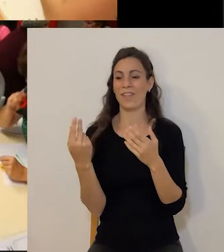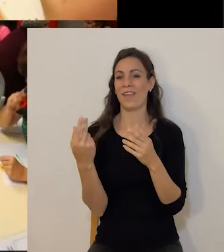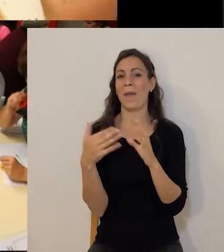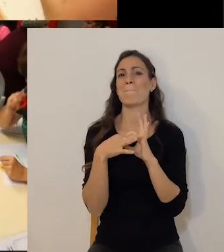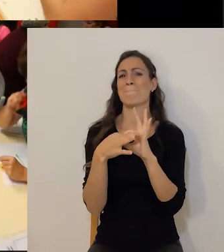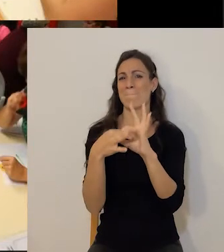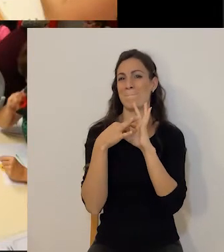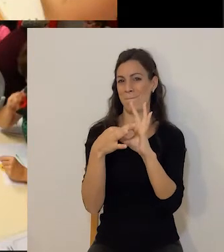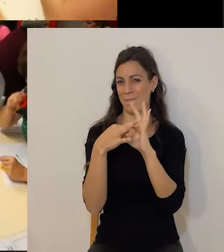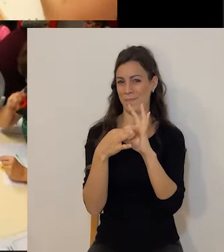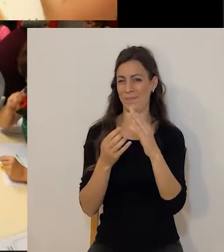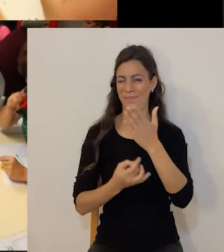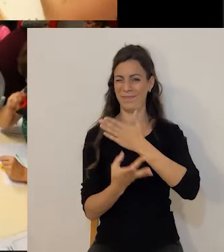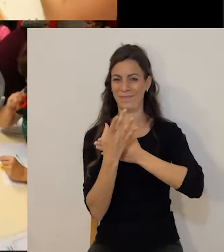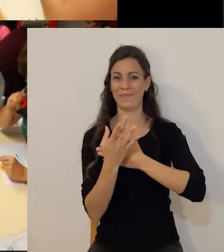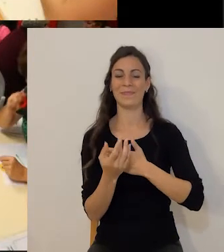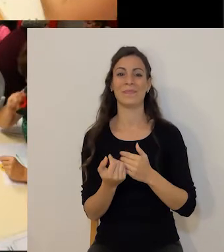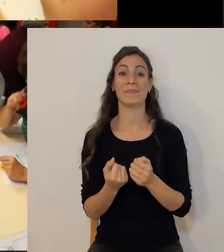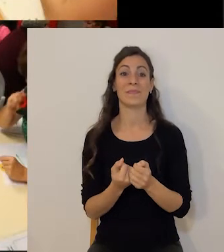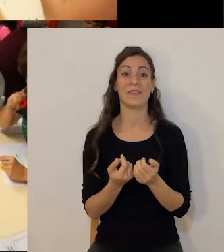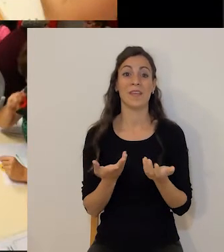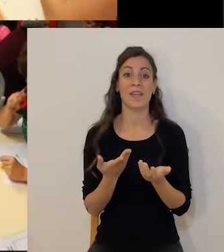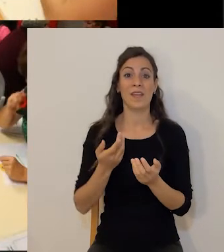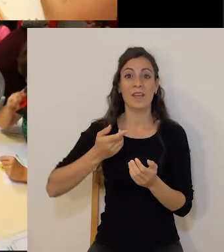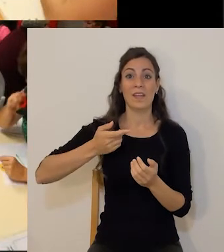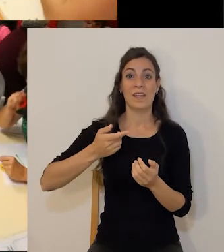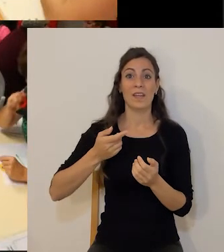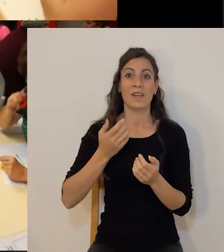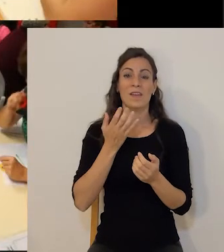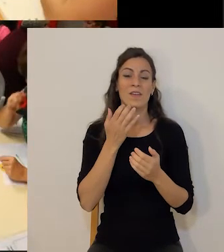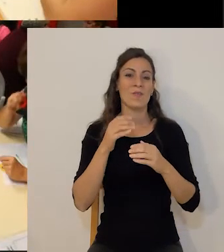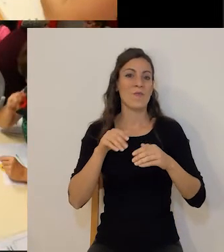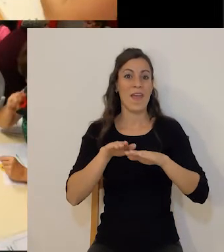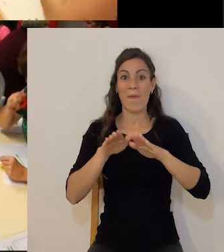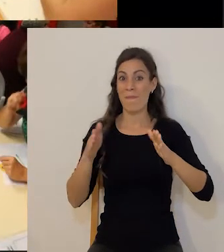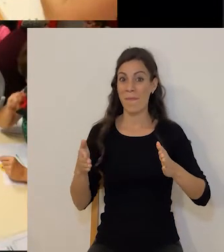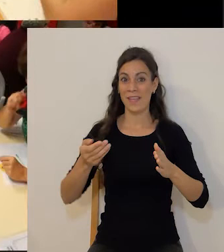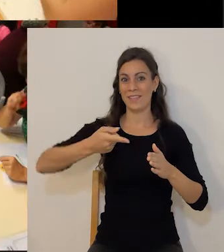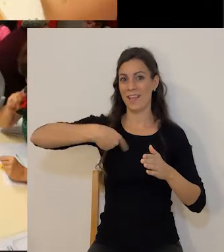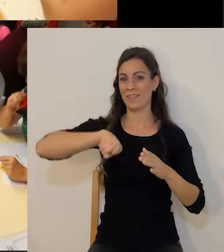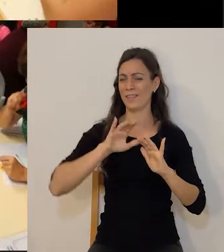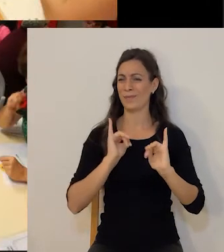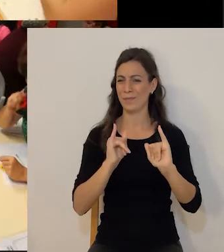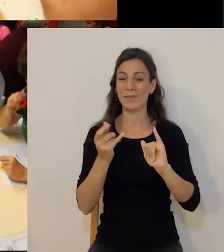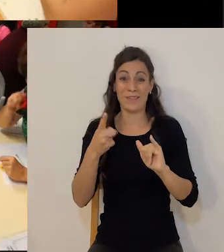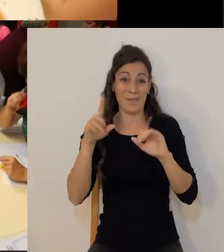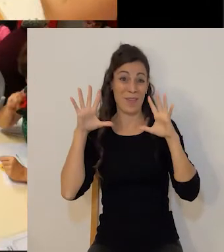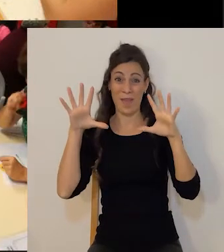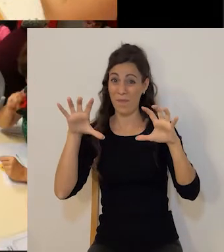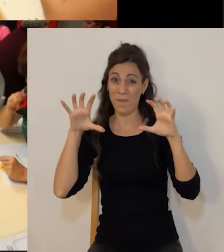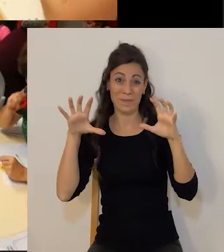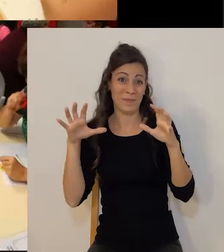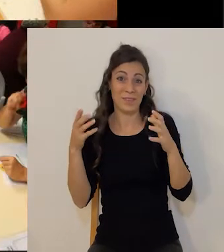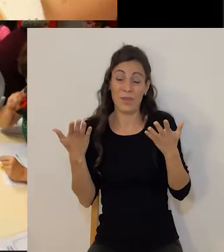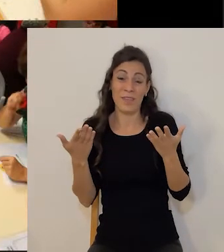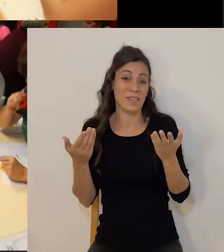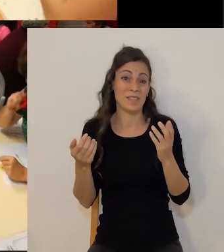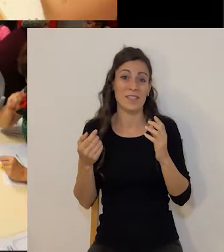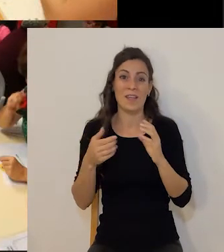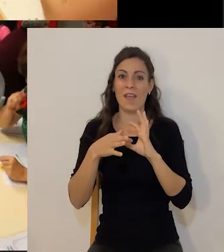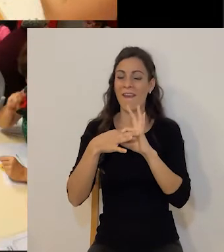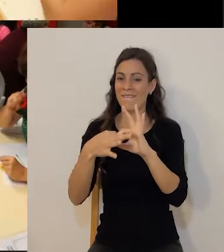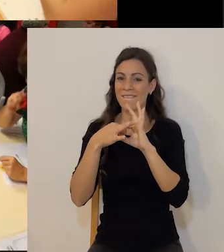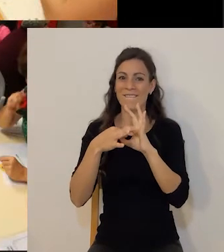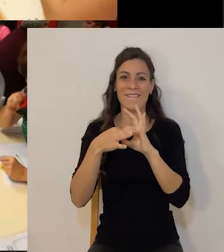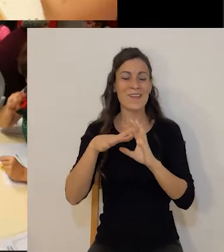porque nada más que con, bueno, pues nos sentamos a una mesa, disfrutamos, aprendemos, entonces se generan esos vínculos tan